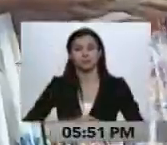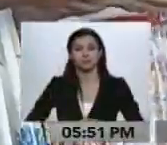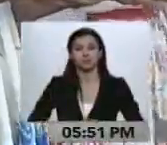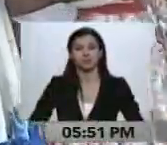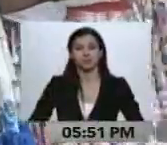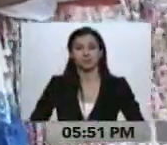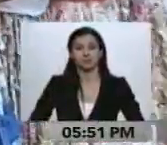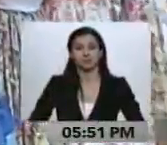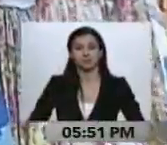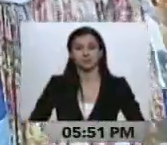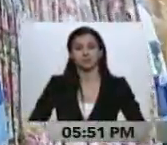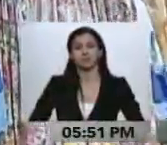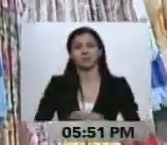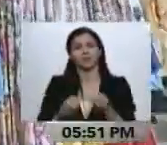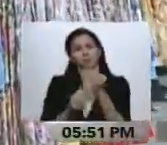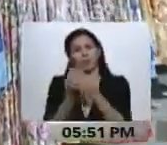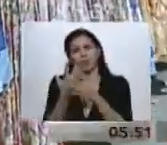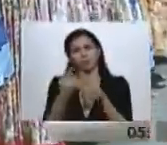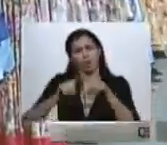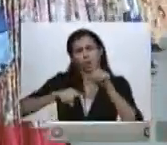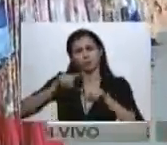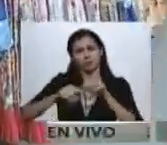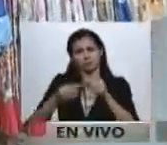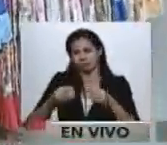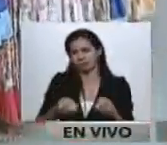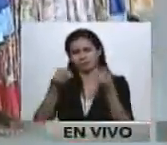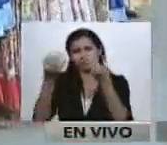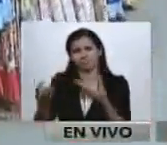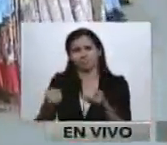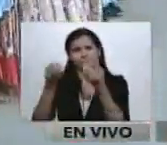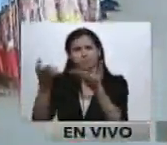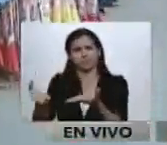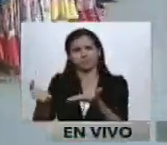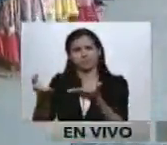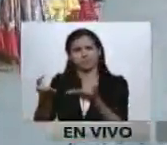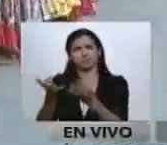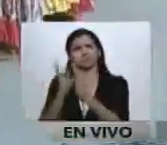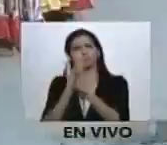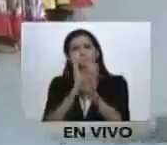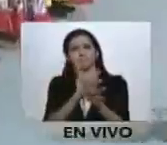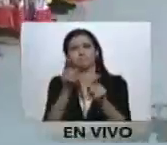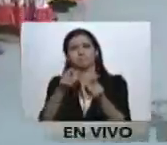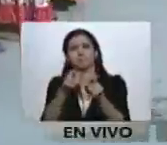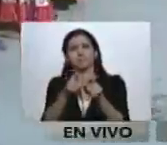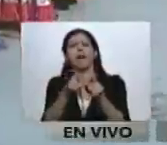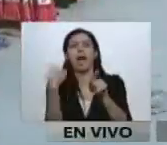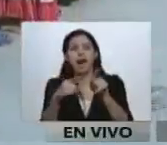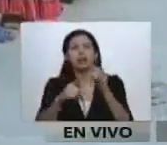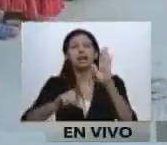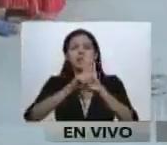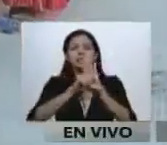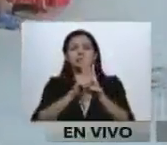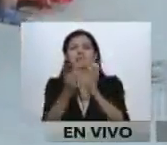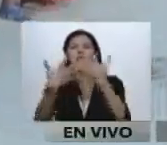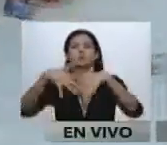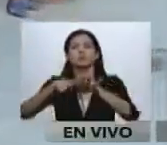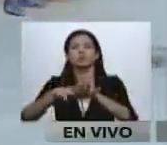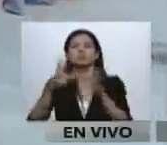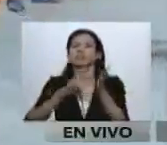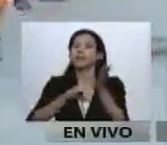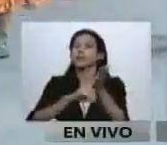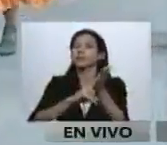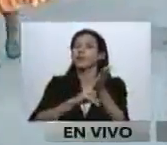Por eso en esta ofrenda camina el poder popular de leyes de inclusión y seguridad